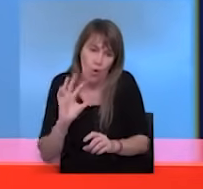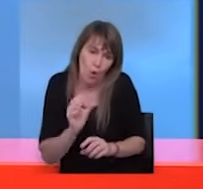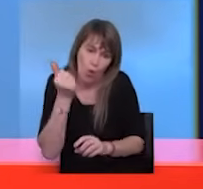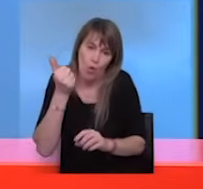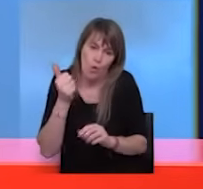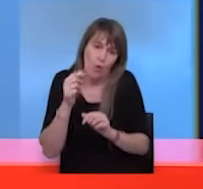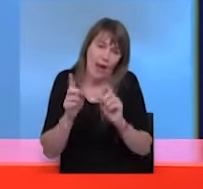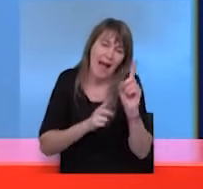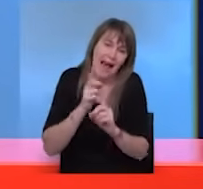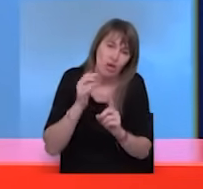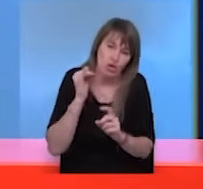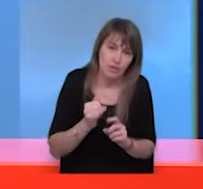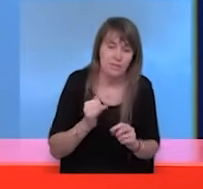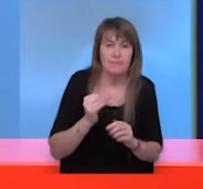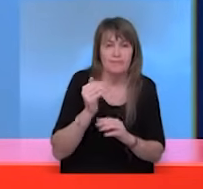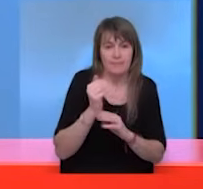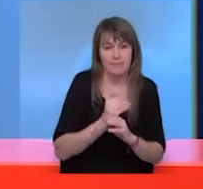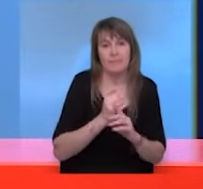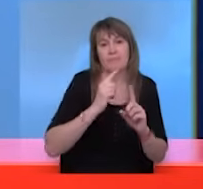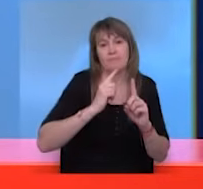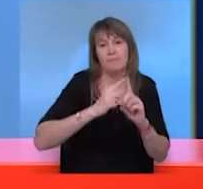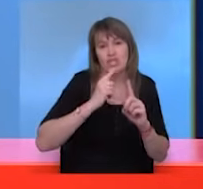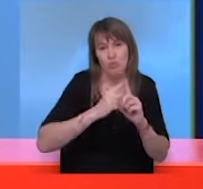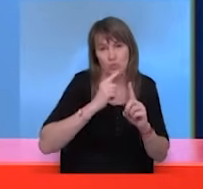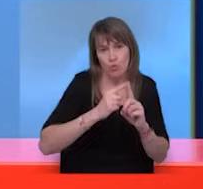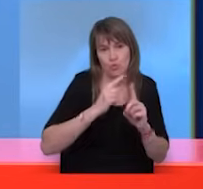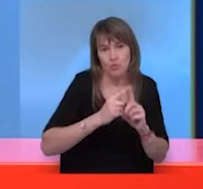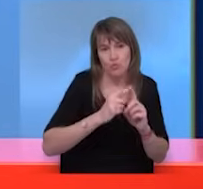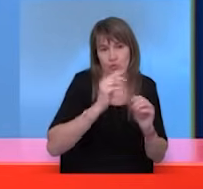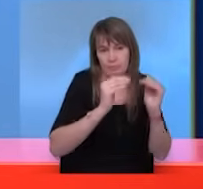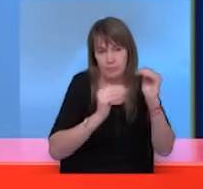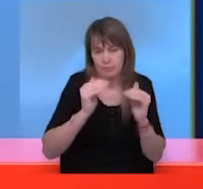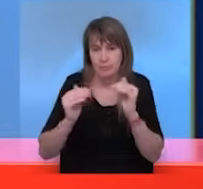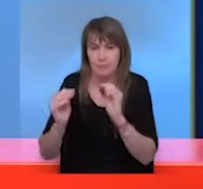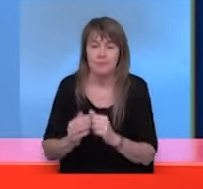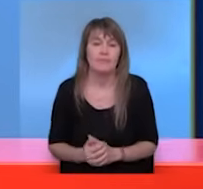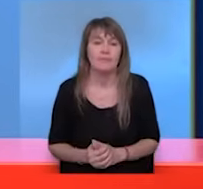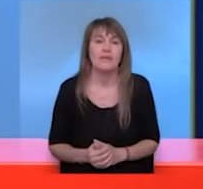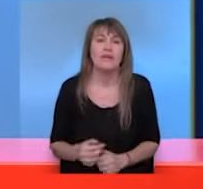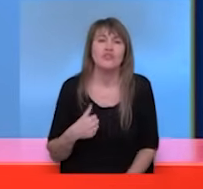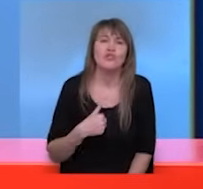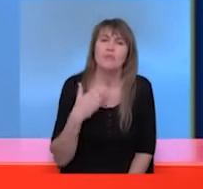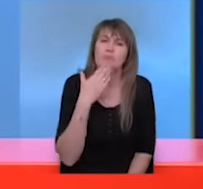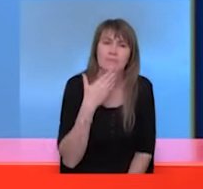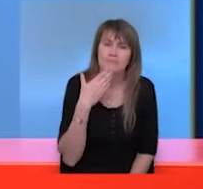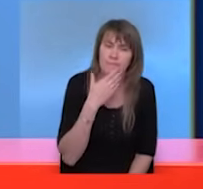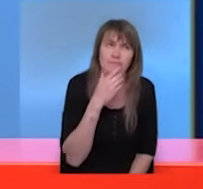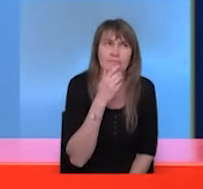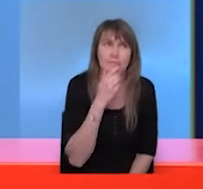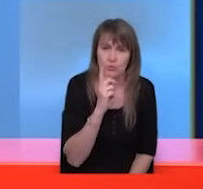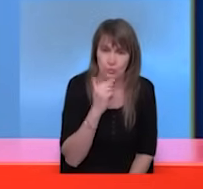los los minutos que tiene cada cada partido político y a mí la duda que me queda es